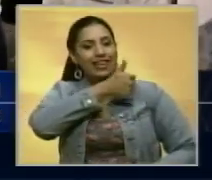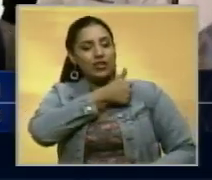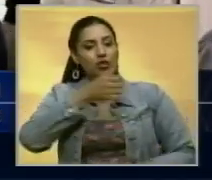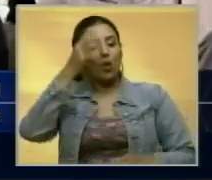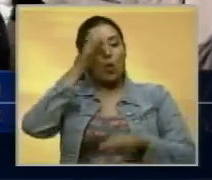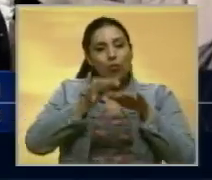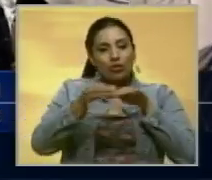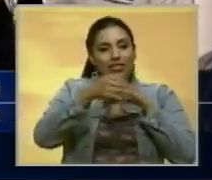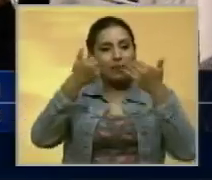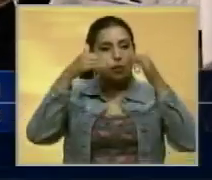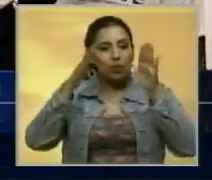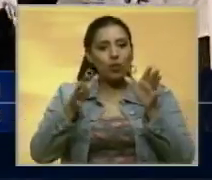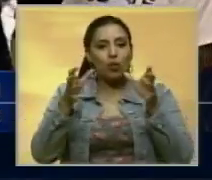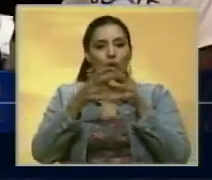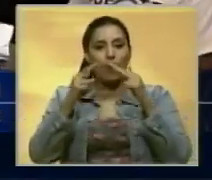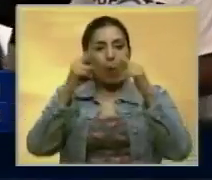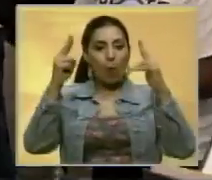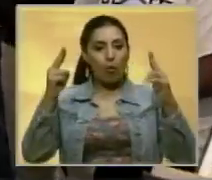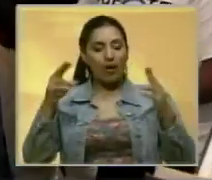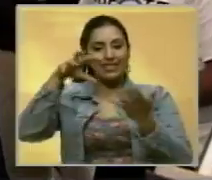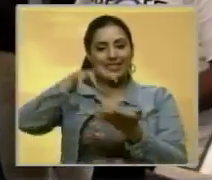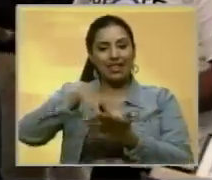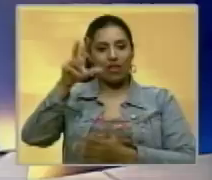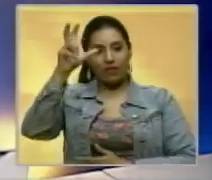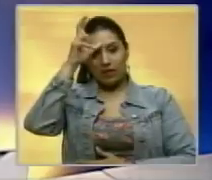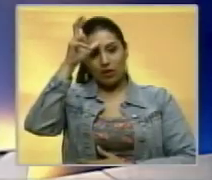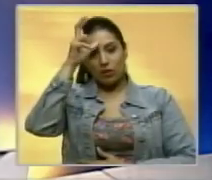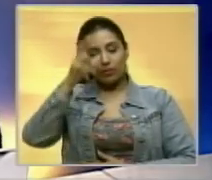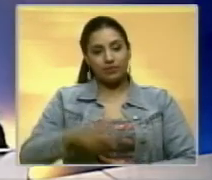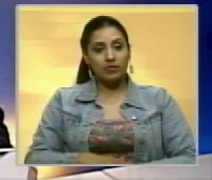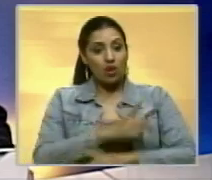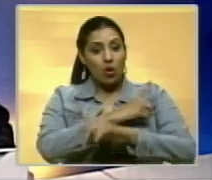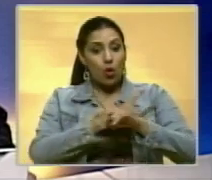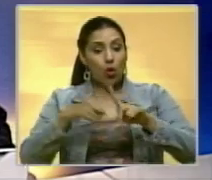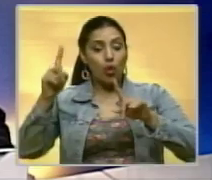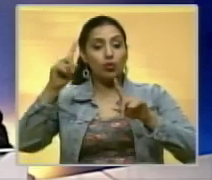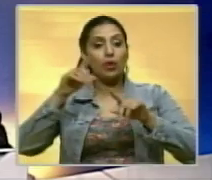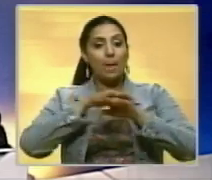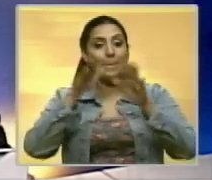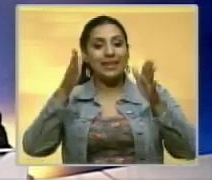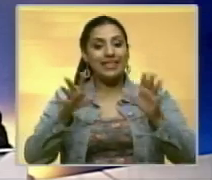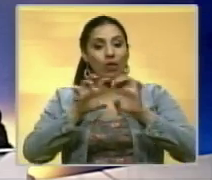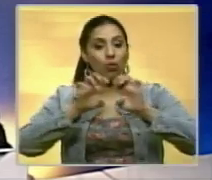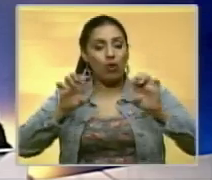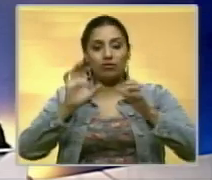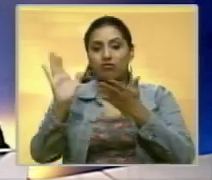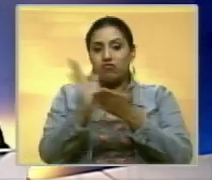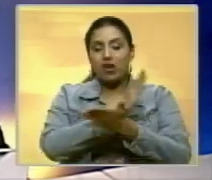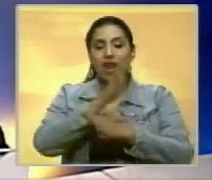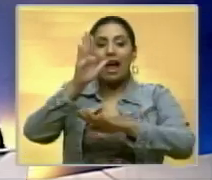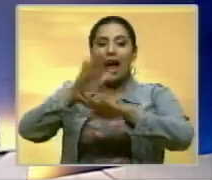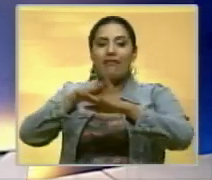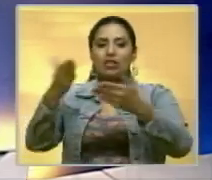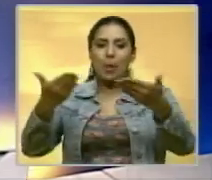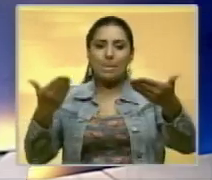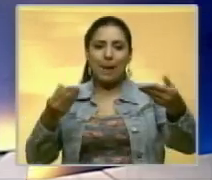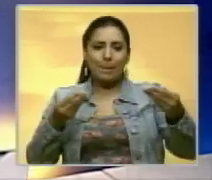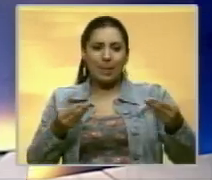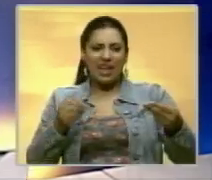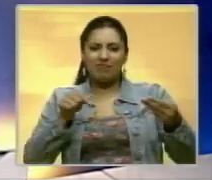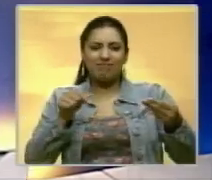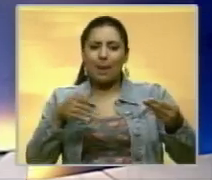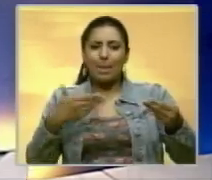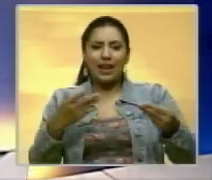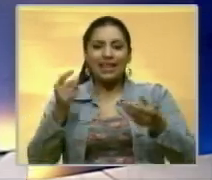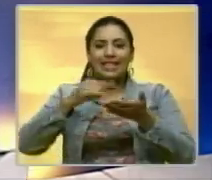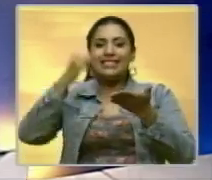Municipal y Estudiantil del Partido Puente en el Estado Falcón. El Ministerio de Educación eliminó la solicitud de documentos y requisitos